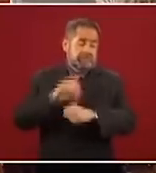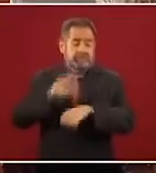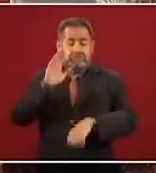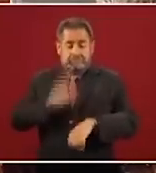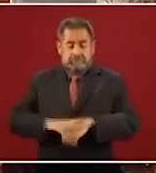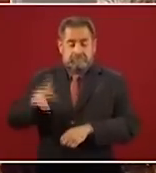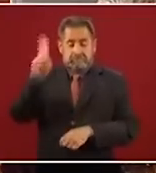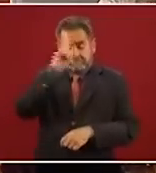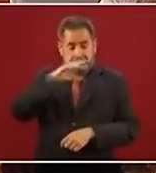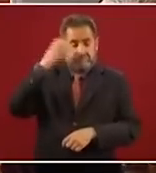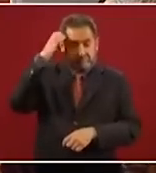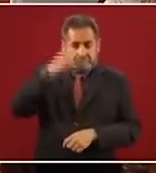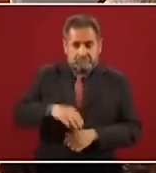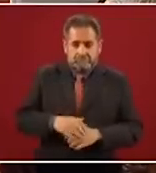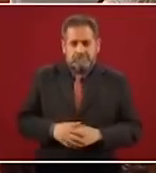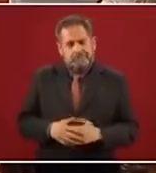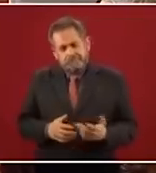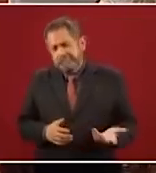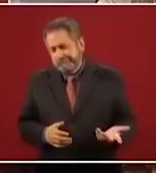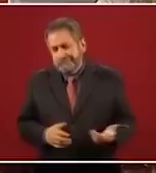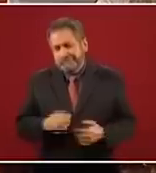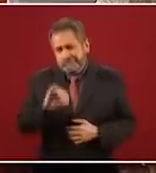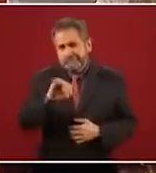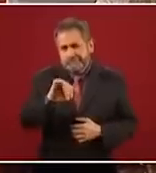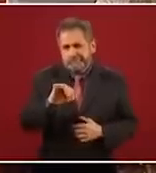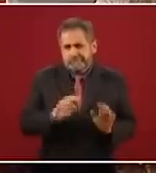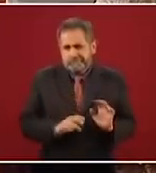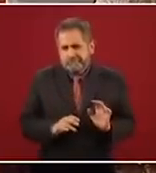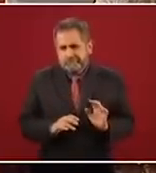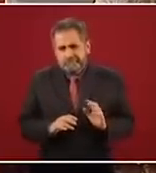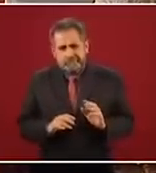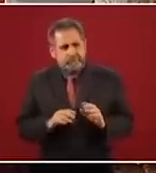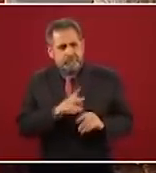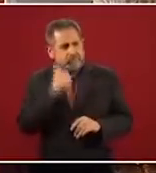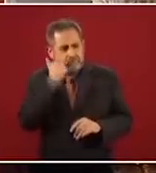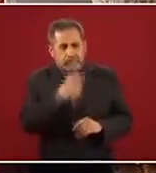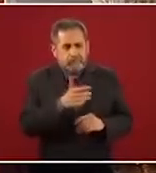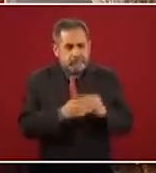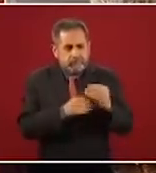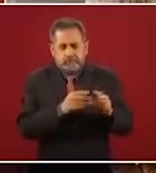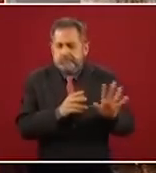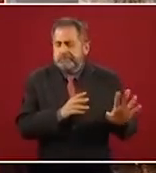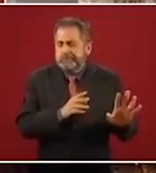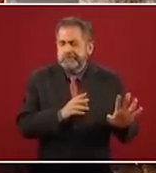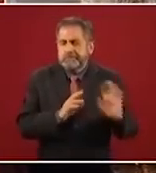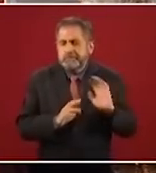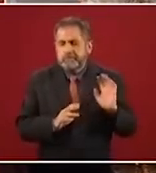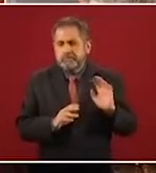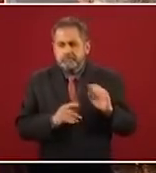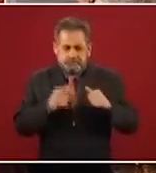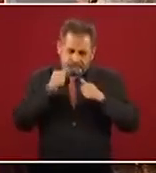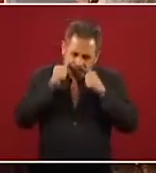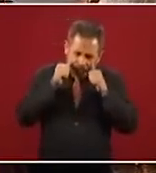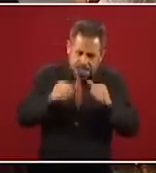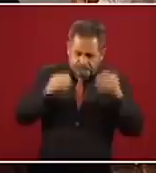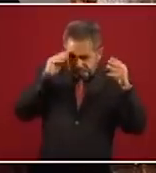violencia. Pues sí, porque no queremos que haya violencia. Y estamos aplicados